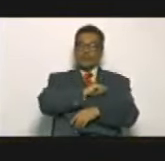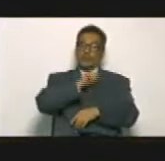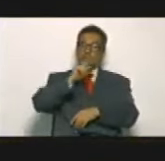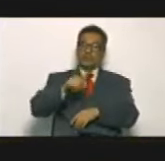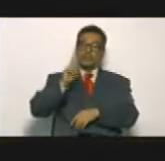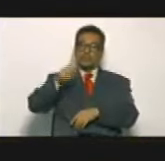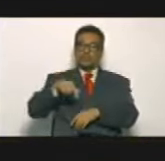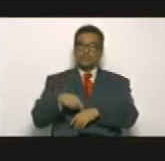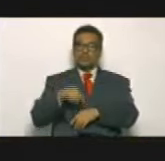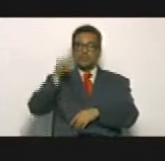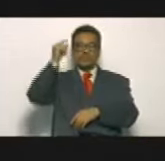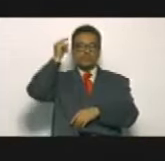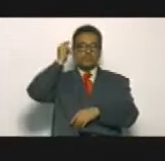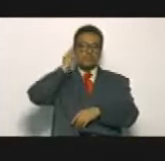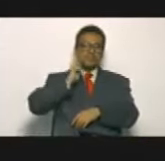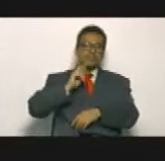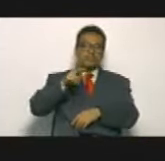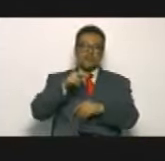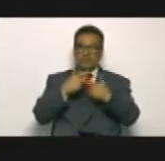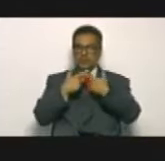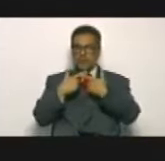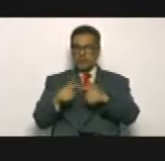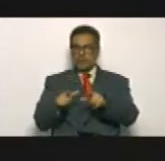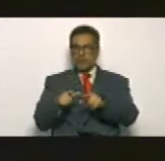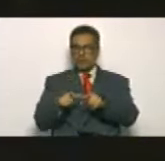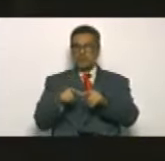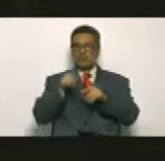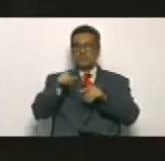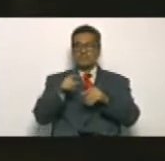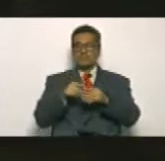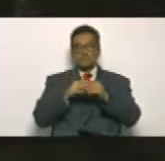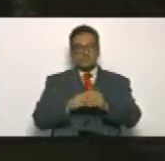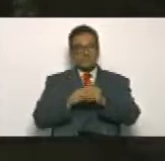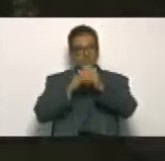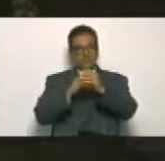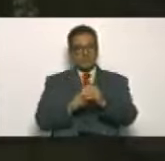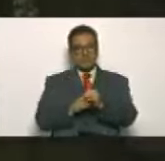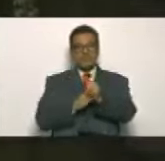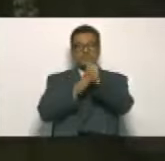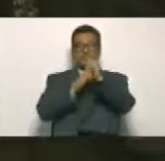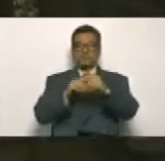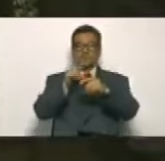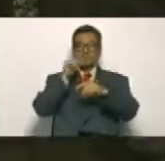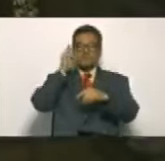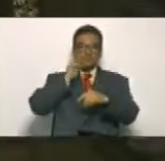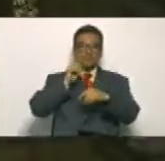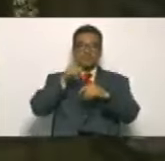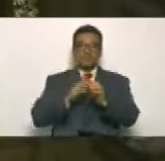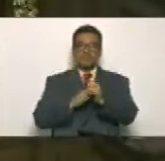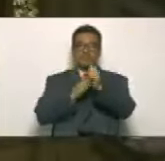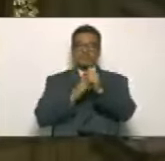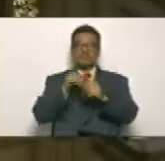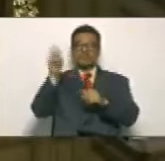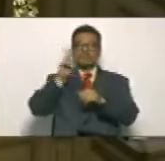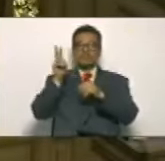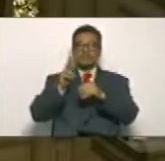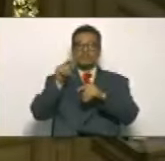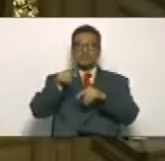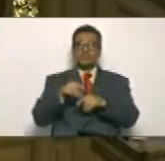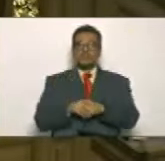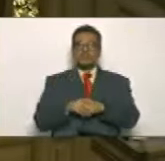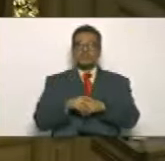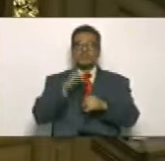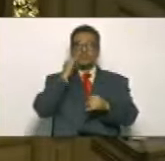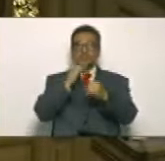Asimismo, como Bolívar, quien lideraba esta gesta emancipadora, Venezuela en